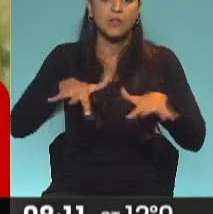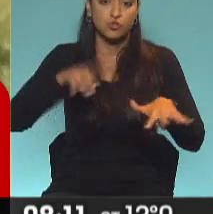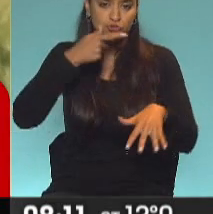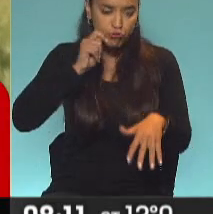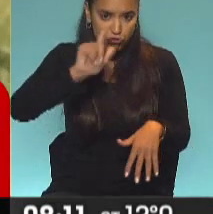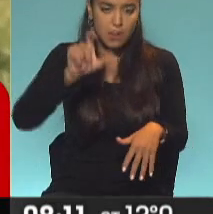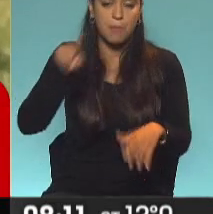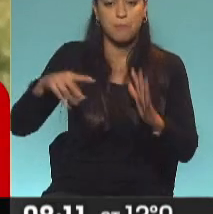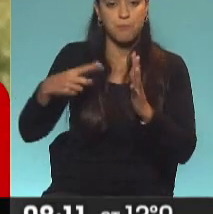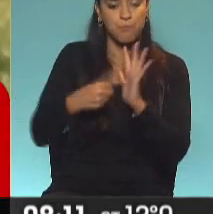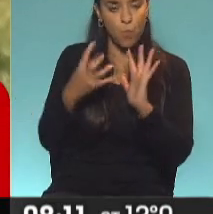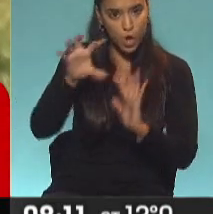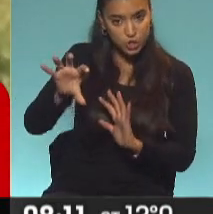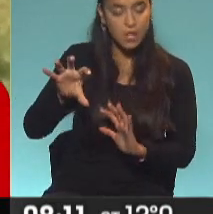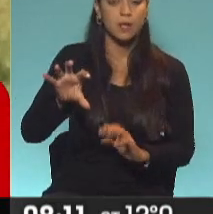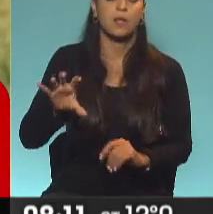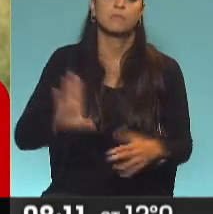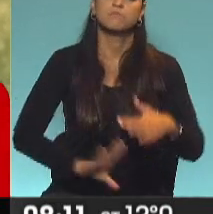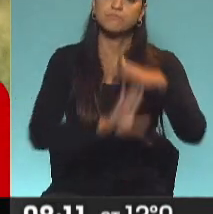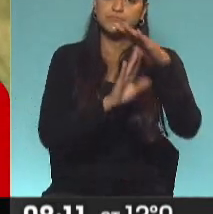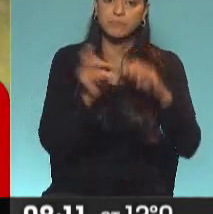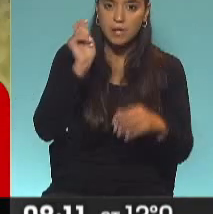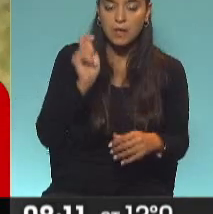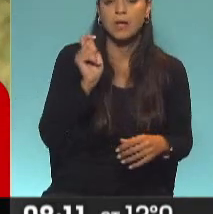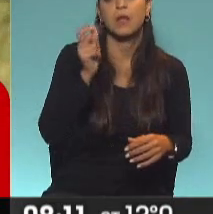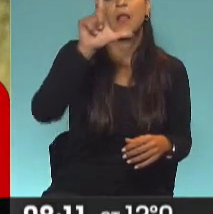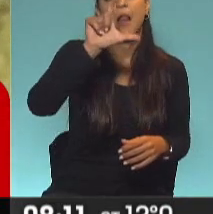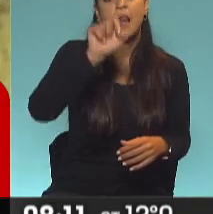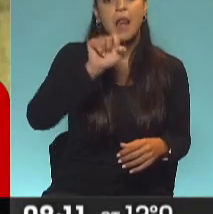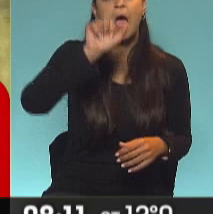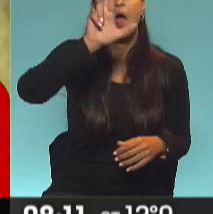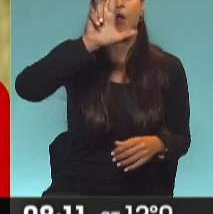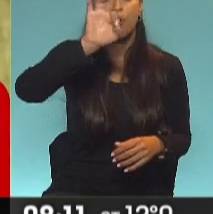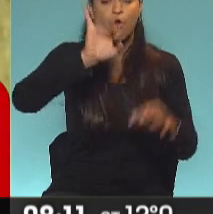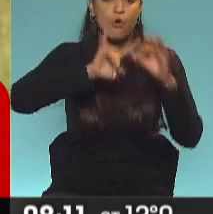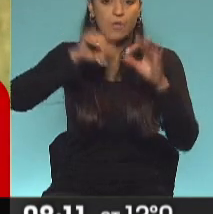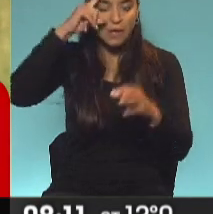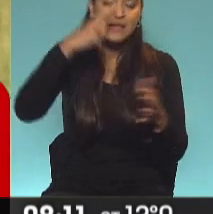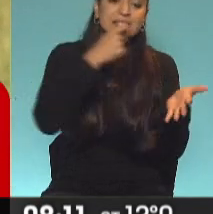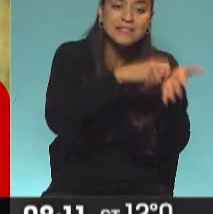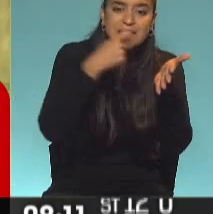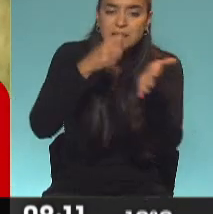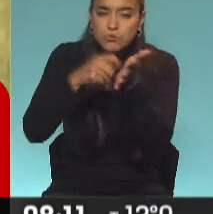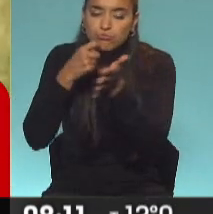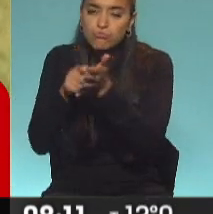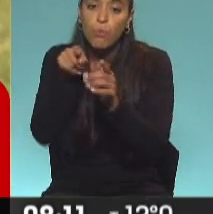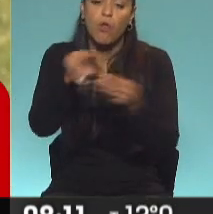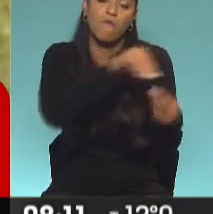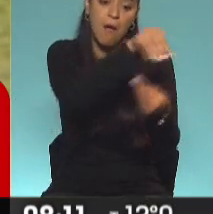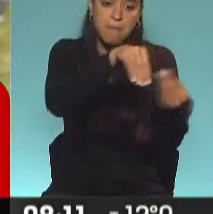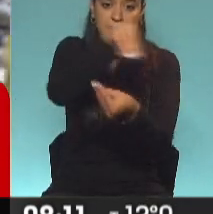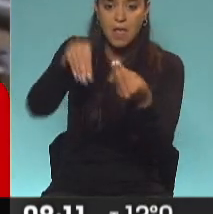de la provincia de Buenos Aires, encabezado por Andrés Larroque, el censo. Estas familias